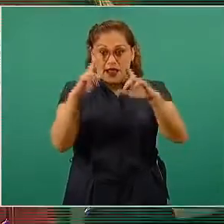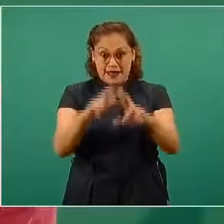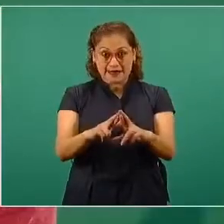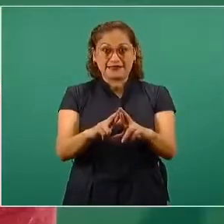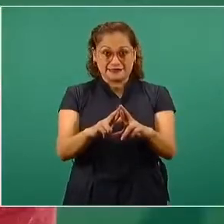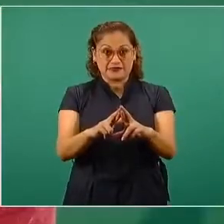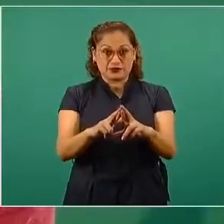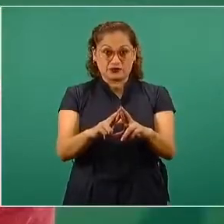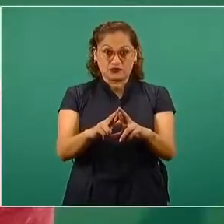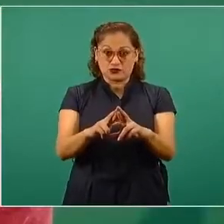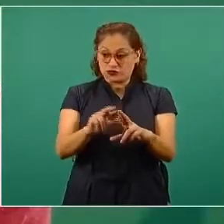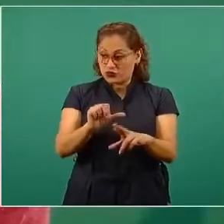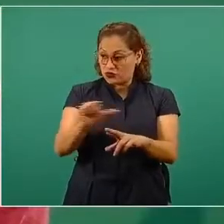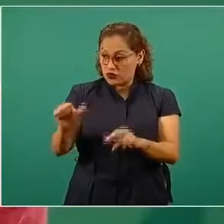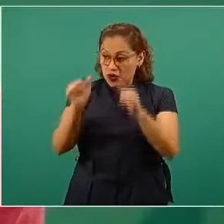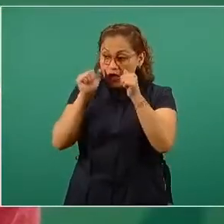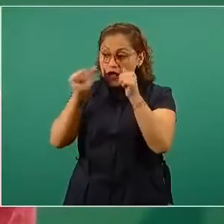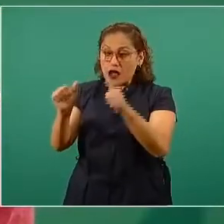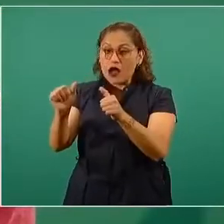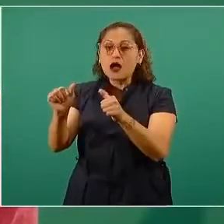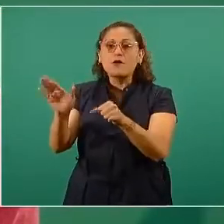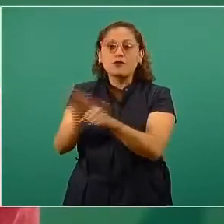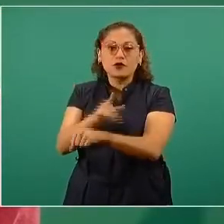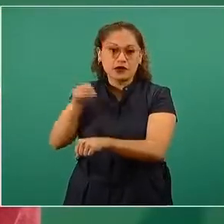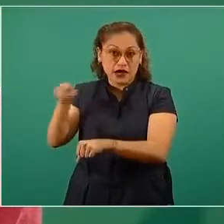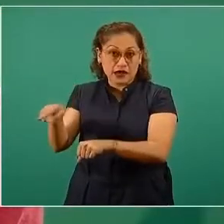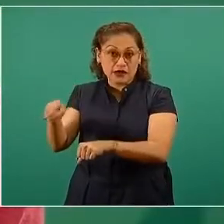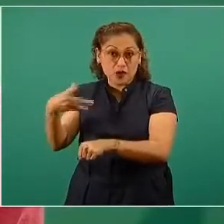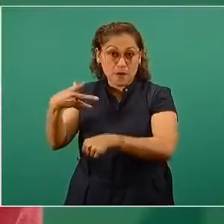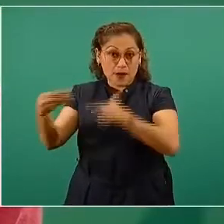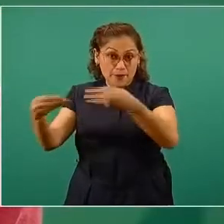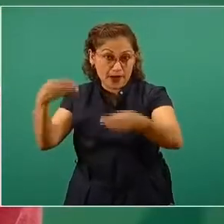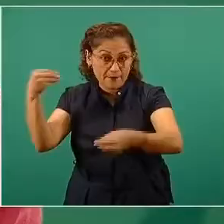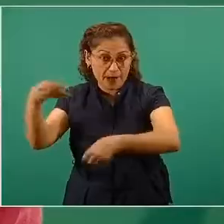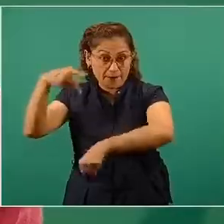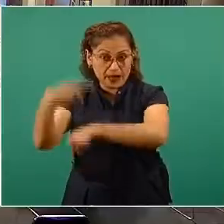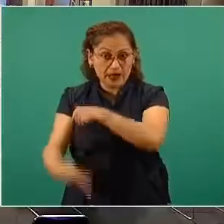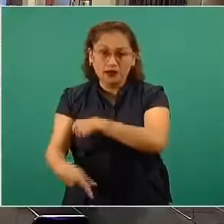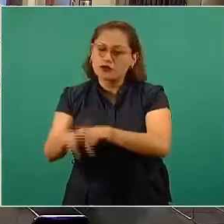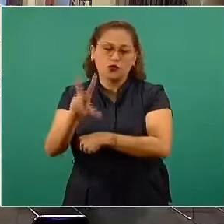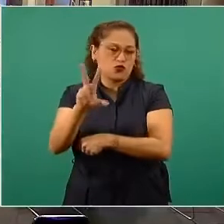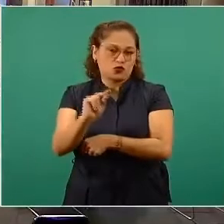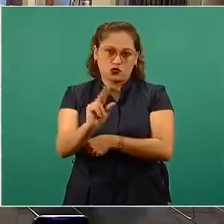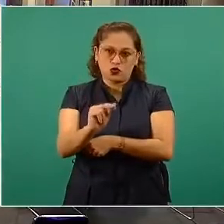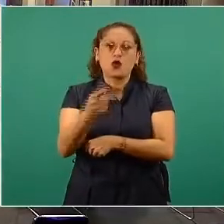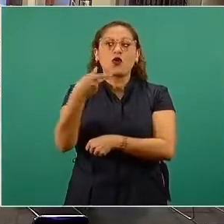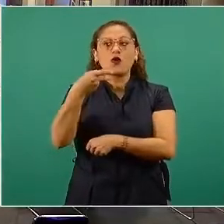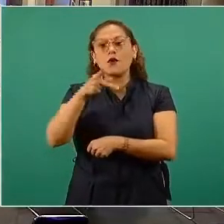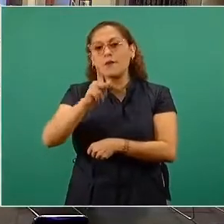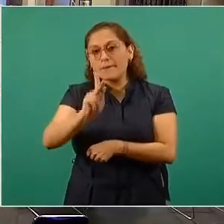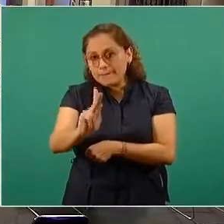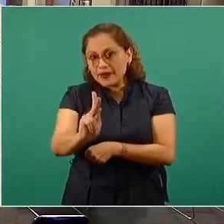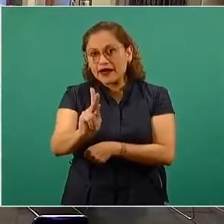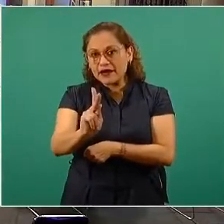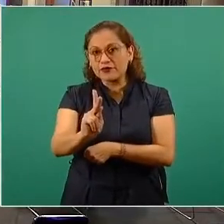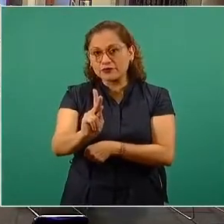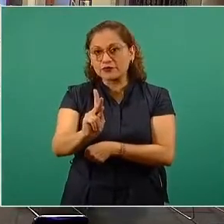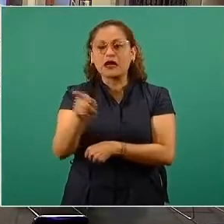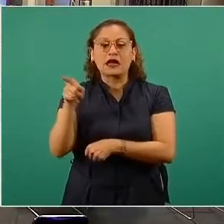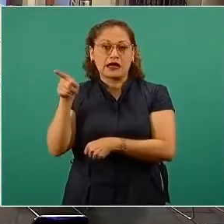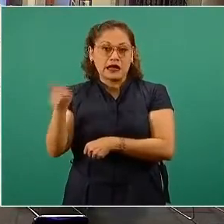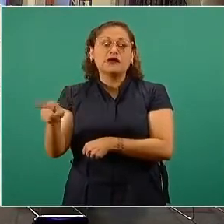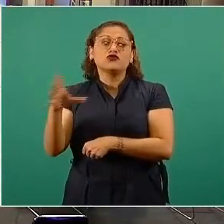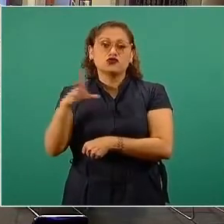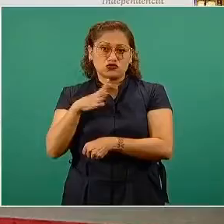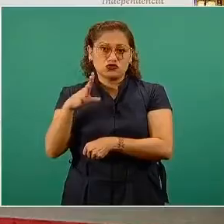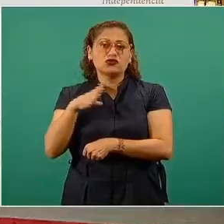se prioriza no en condiciones de alta transmisión o de alta actividad epidémica, sino en condiciones de baja actividad epidémica.